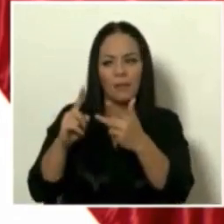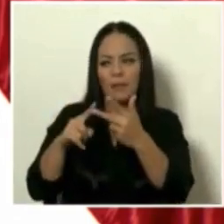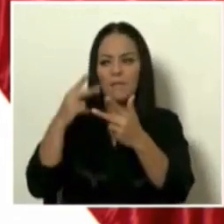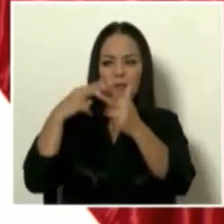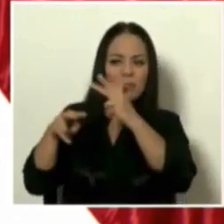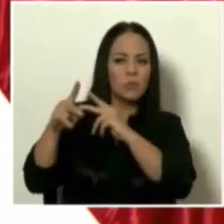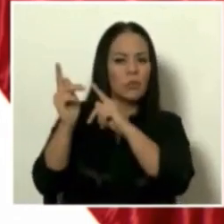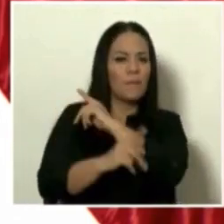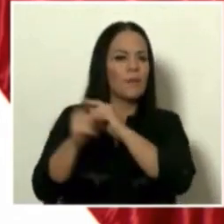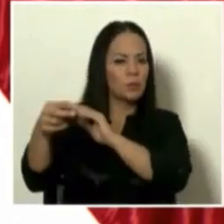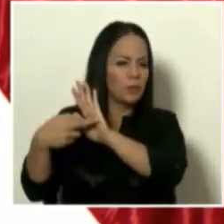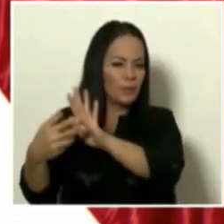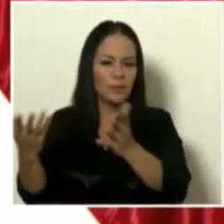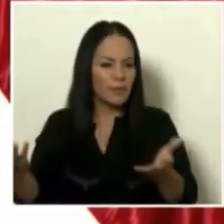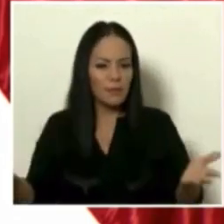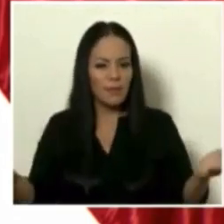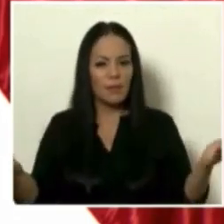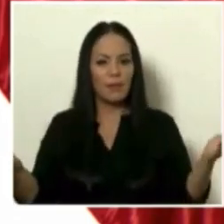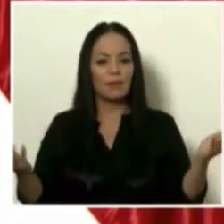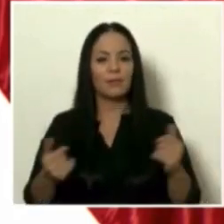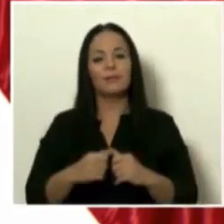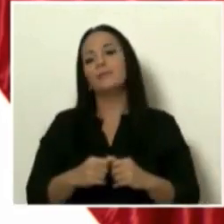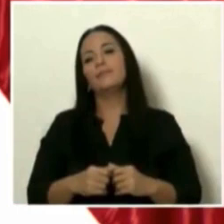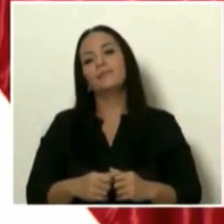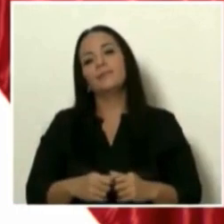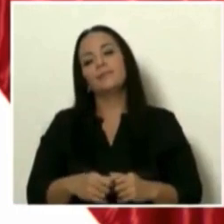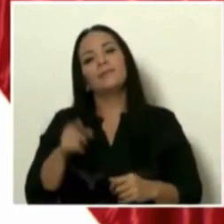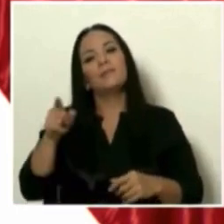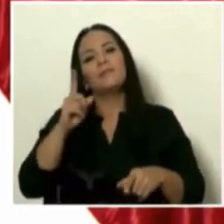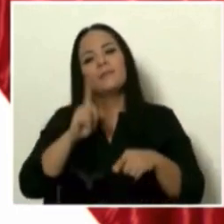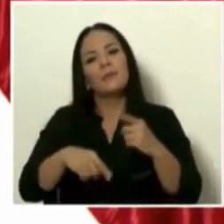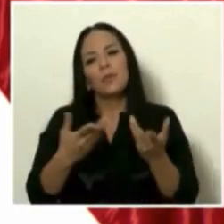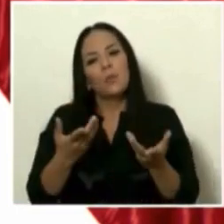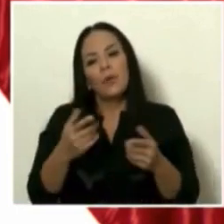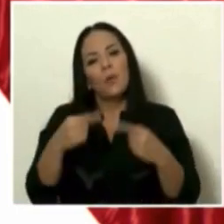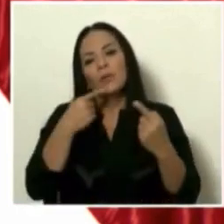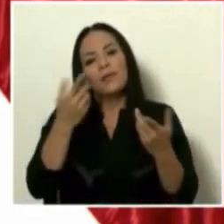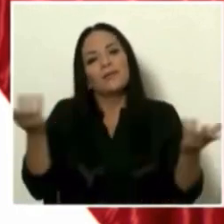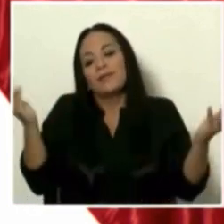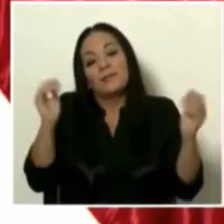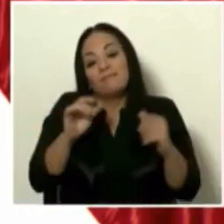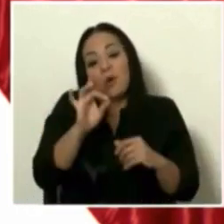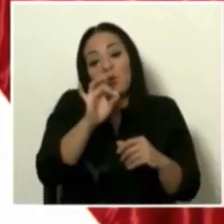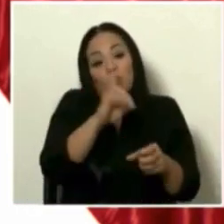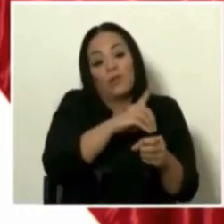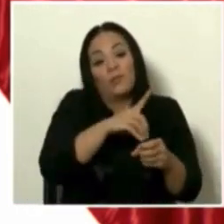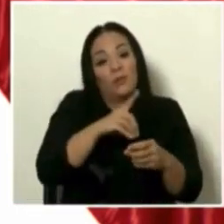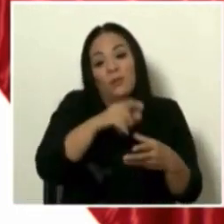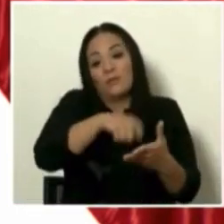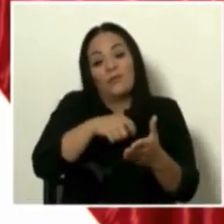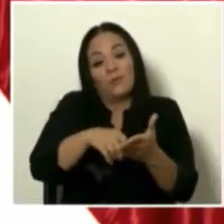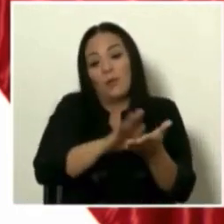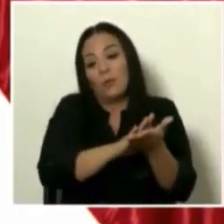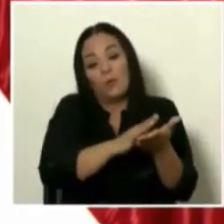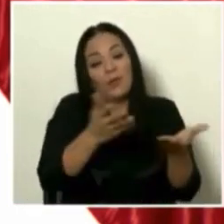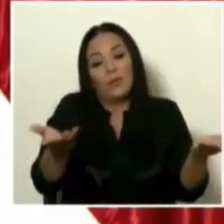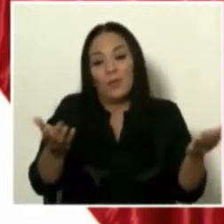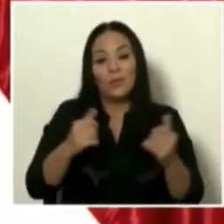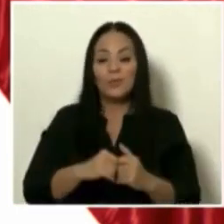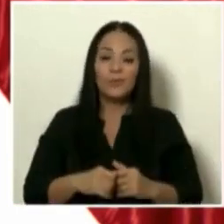usted? Yo eso no lo puedo, no puedo contradecir a los 8 diputados que firmaron,